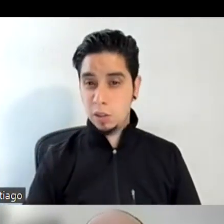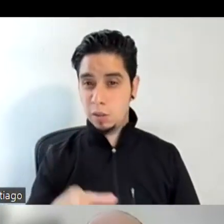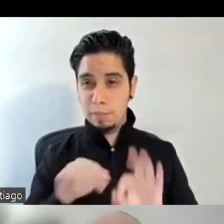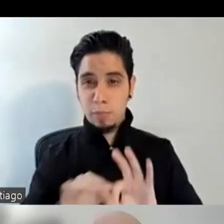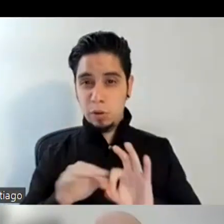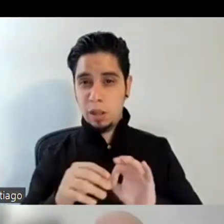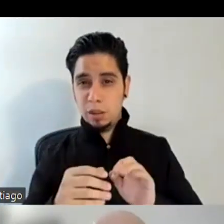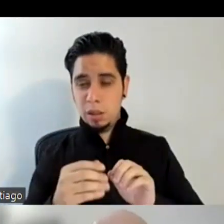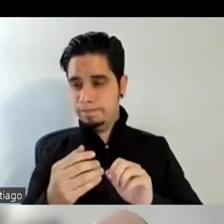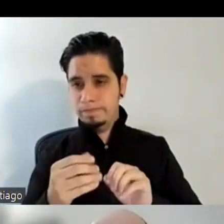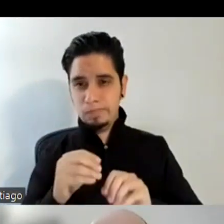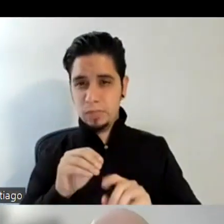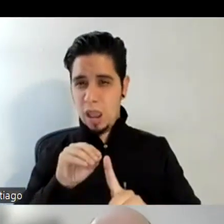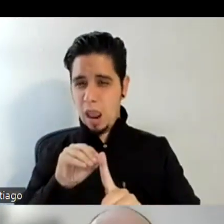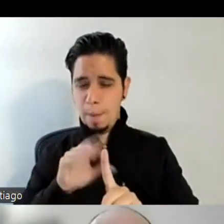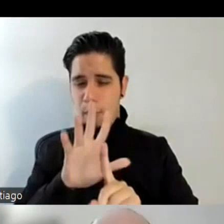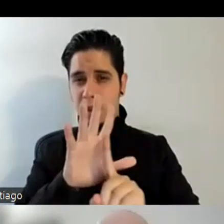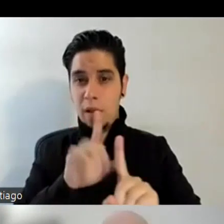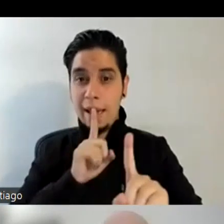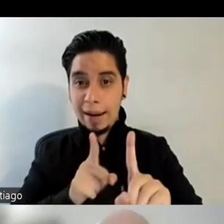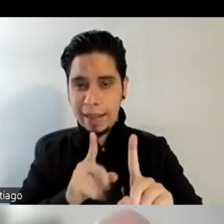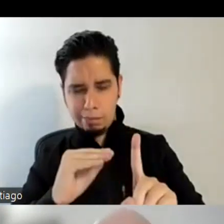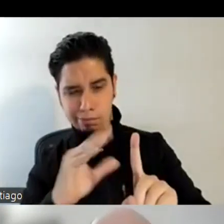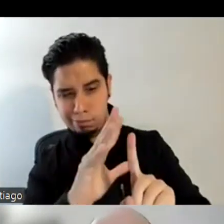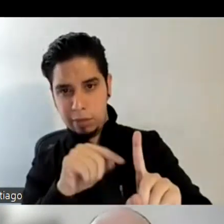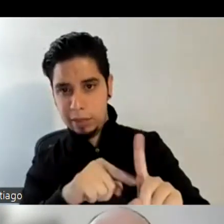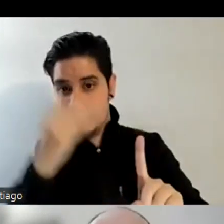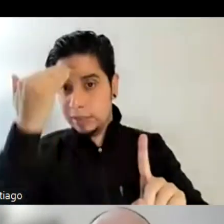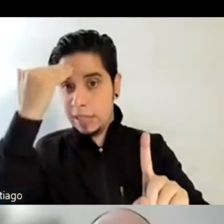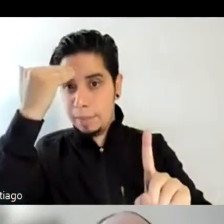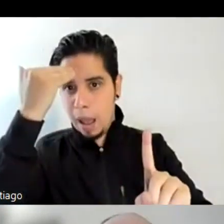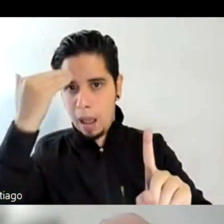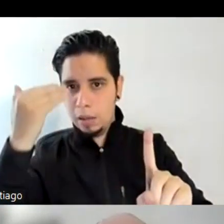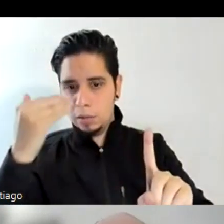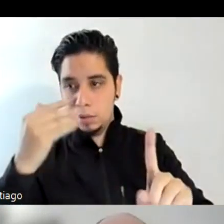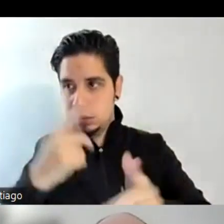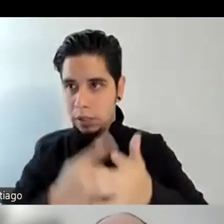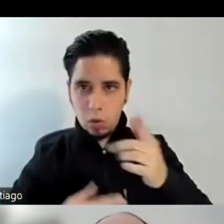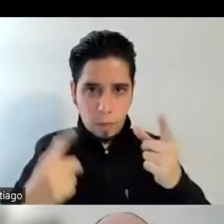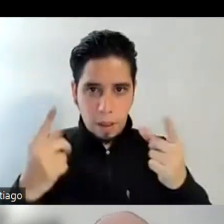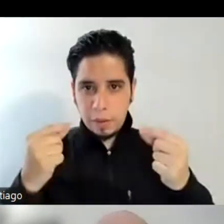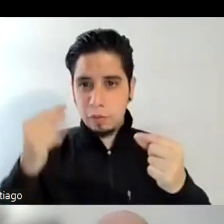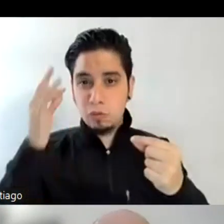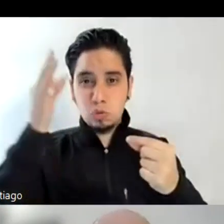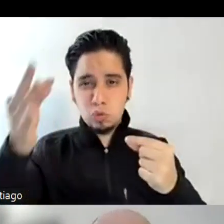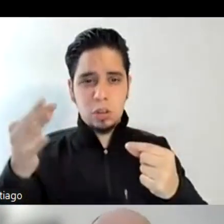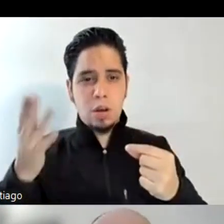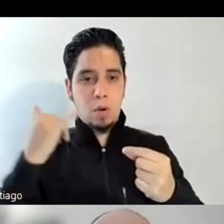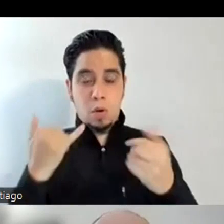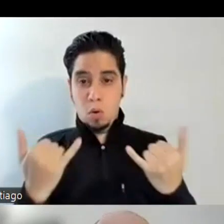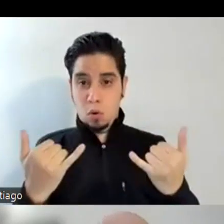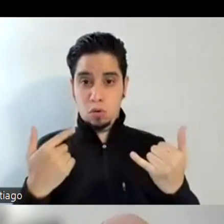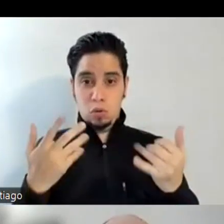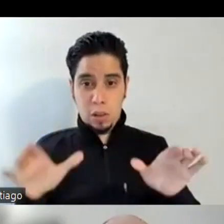importante saber que a lo que uno va. Exacto. Porque precisamente hoy estaba haciendo gestiones